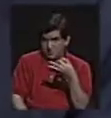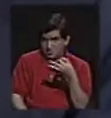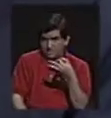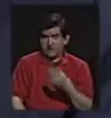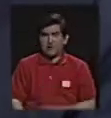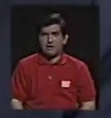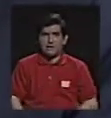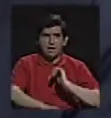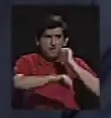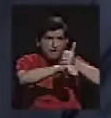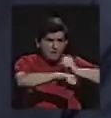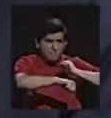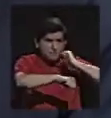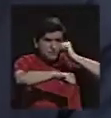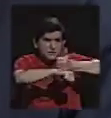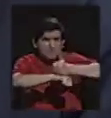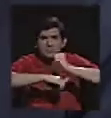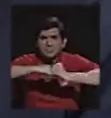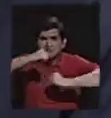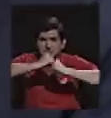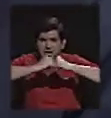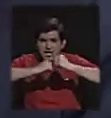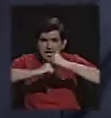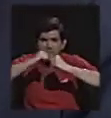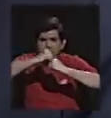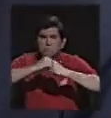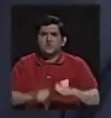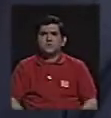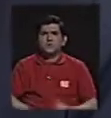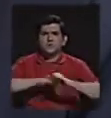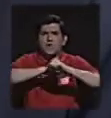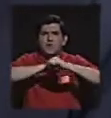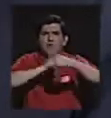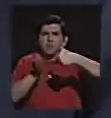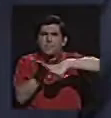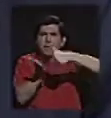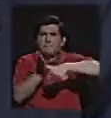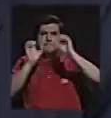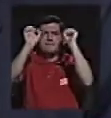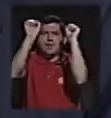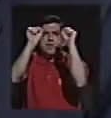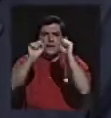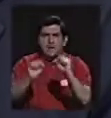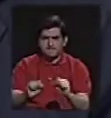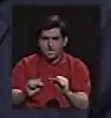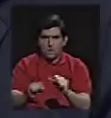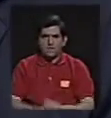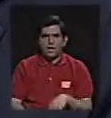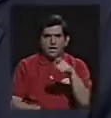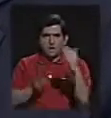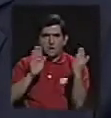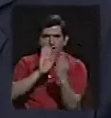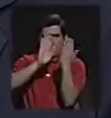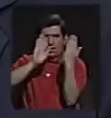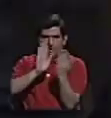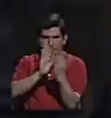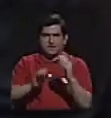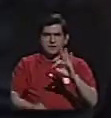para armar una estructura de campaña electoral que pueda enfrentar